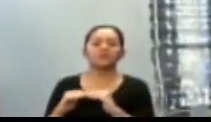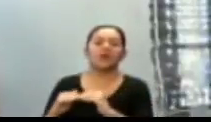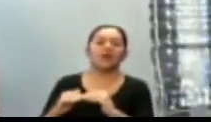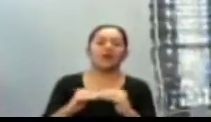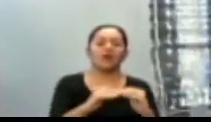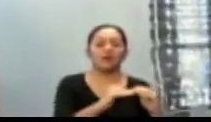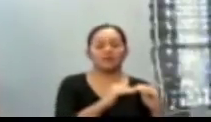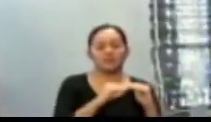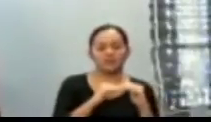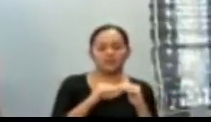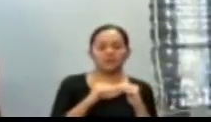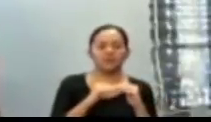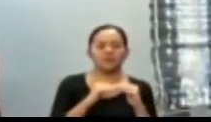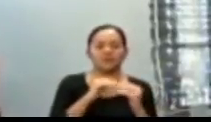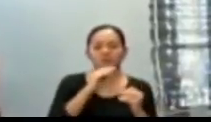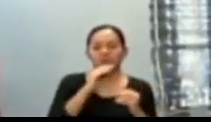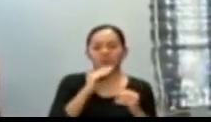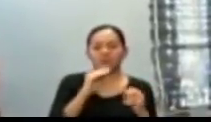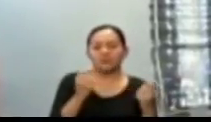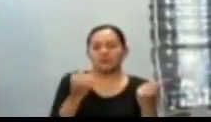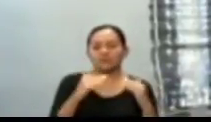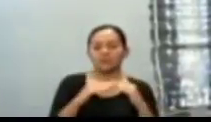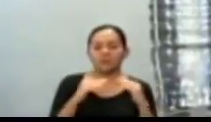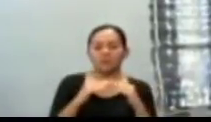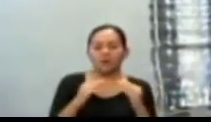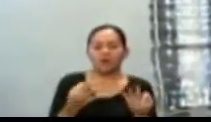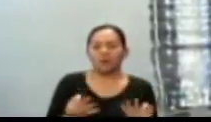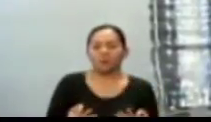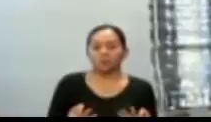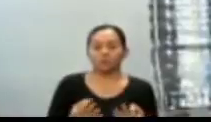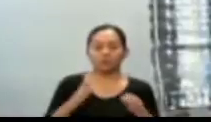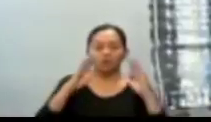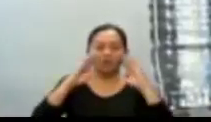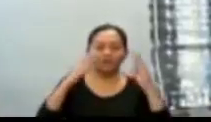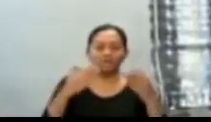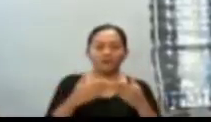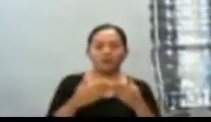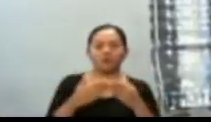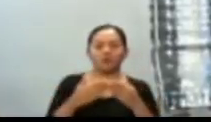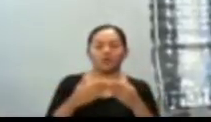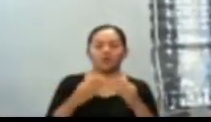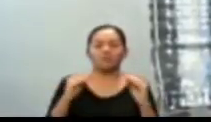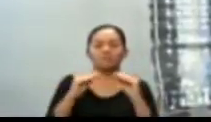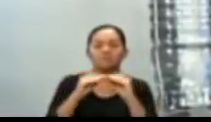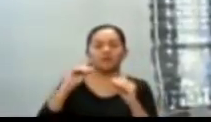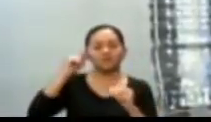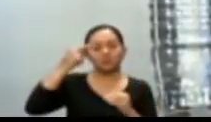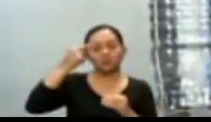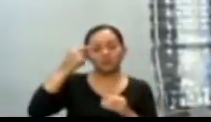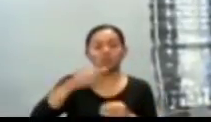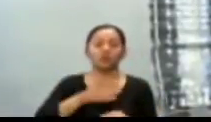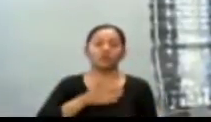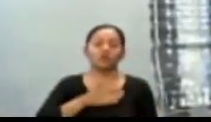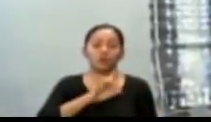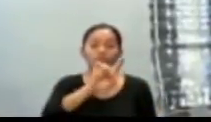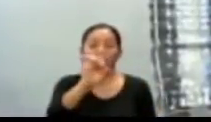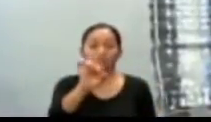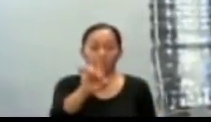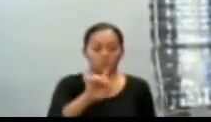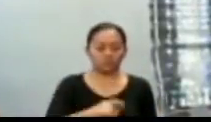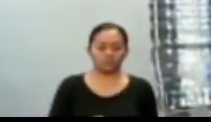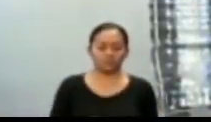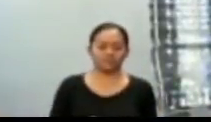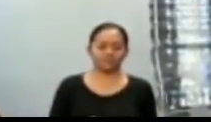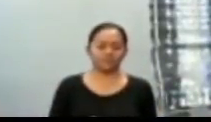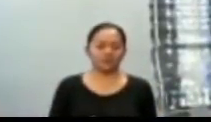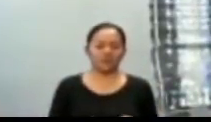se despliegan simultáneamente y justamente focalizados sobre estos gobiernos. Nos preguntamos, ¿qué gobierno